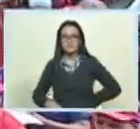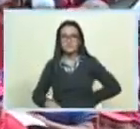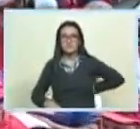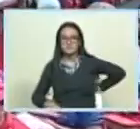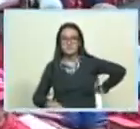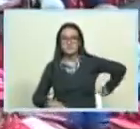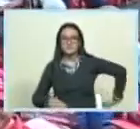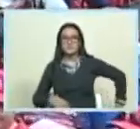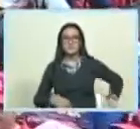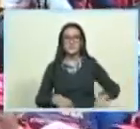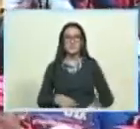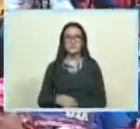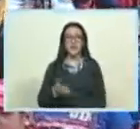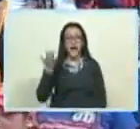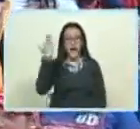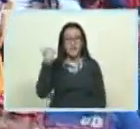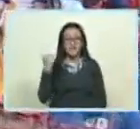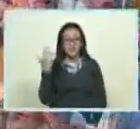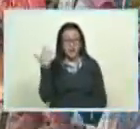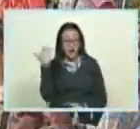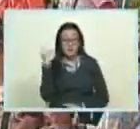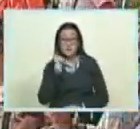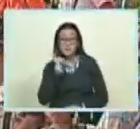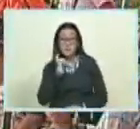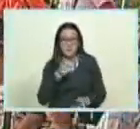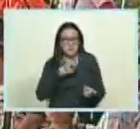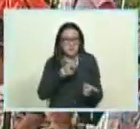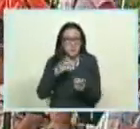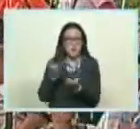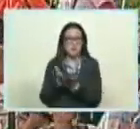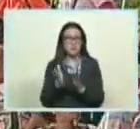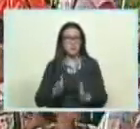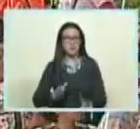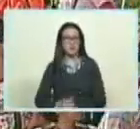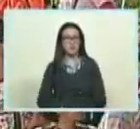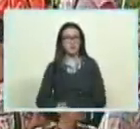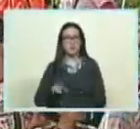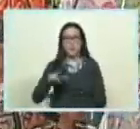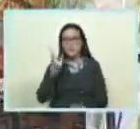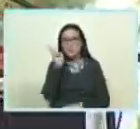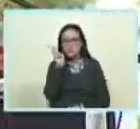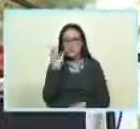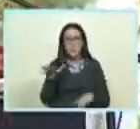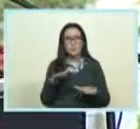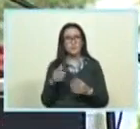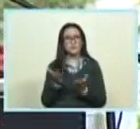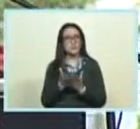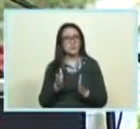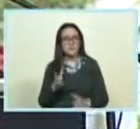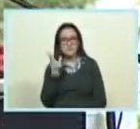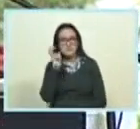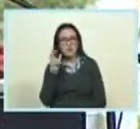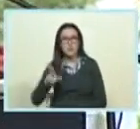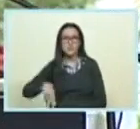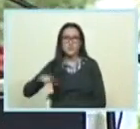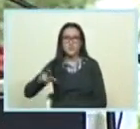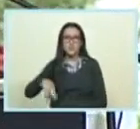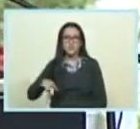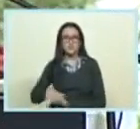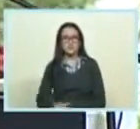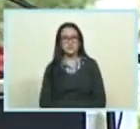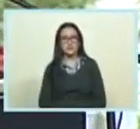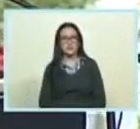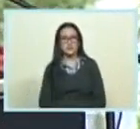Aquí lo que se le echaba era plomo a los estudiantes. Nunca se escuchó al movimiento estudiantil. Por